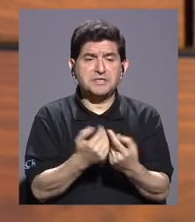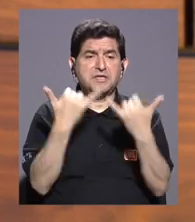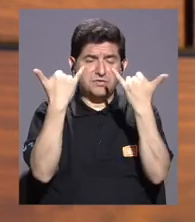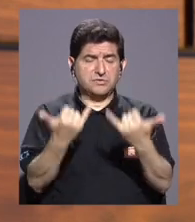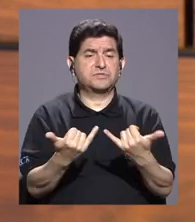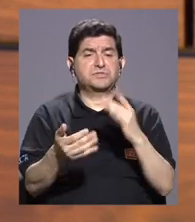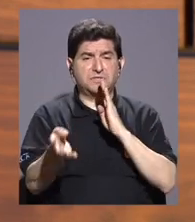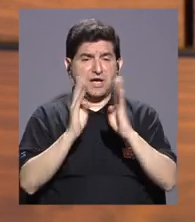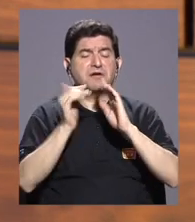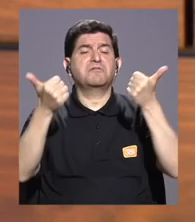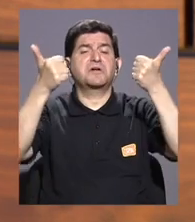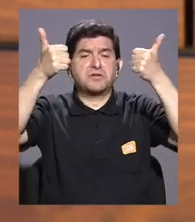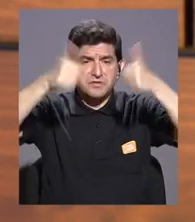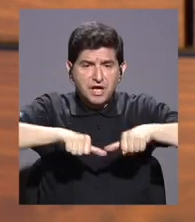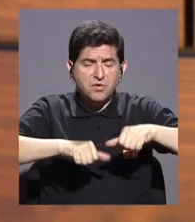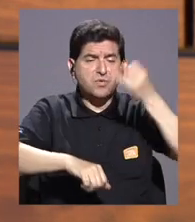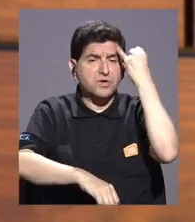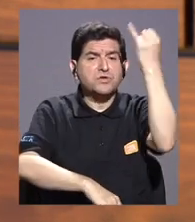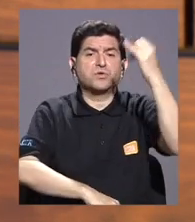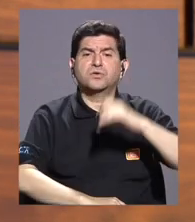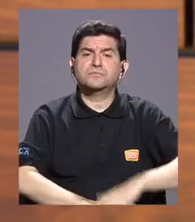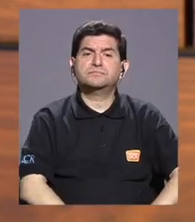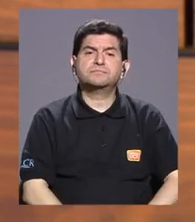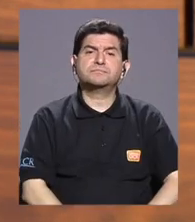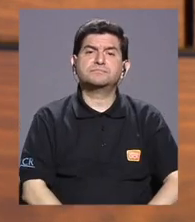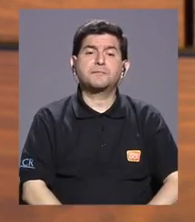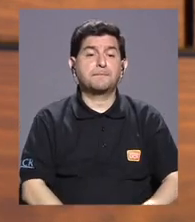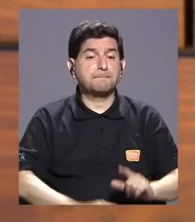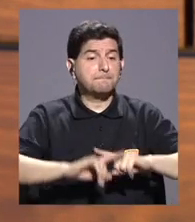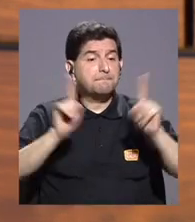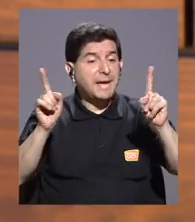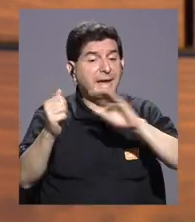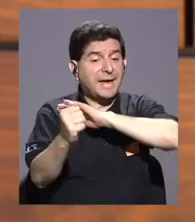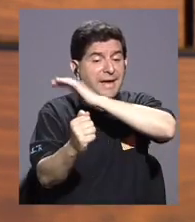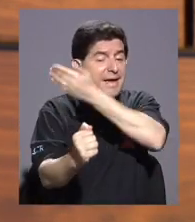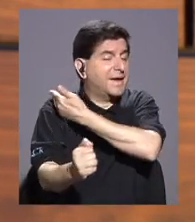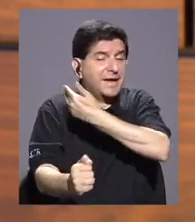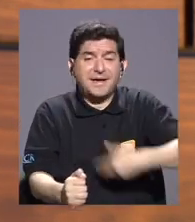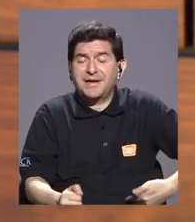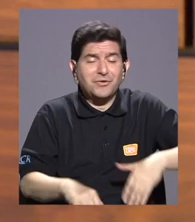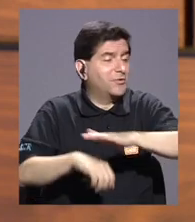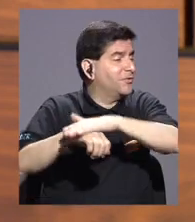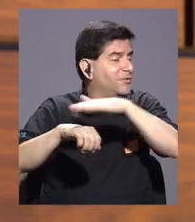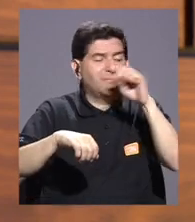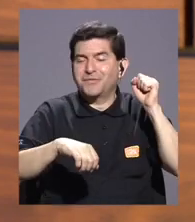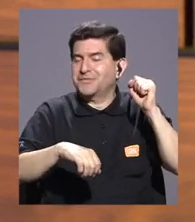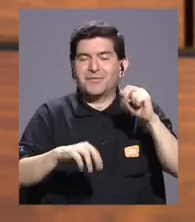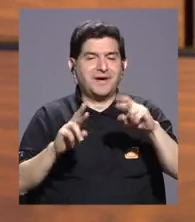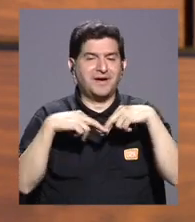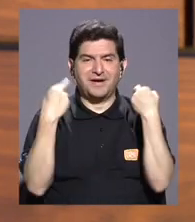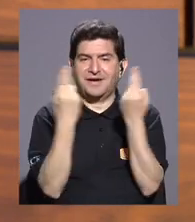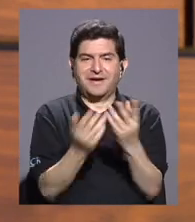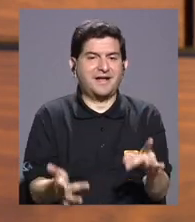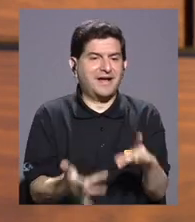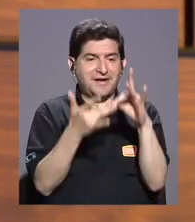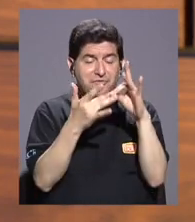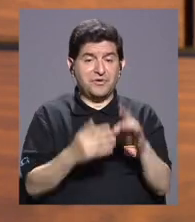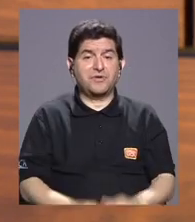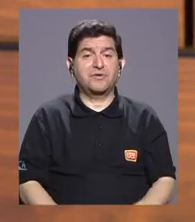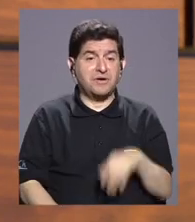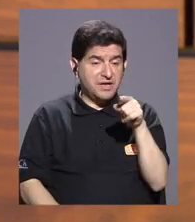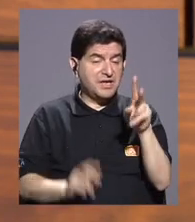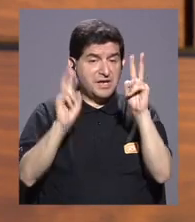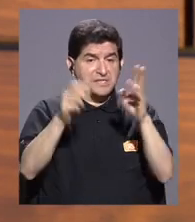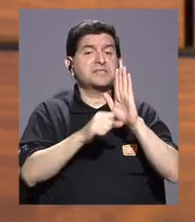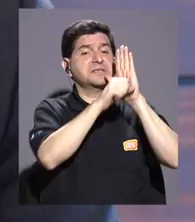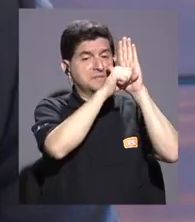han manifestado de acuerdo con estas iniciativas, pero el Ejecutivo no las ha convocado todavía a sesiones extraordinarias y es un